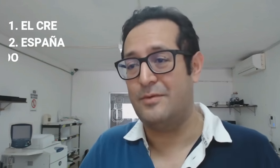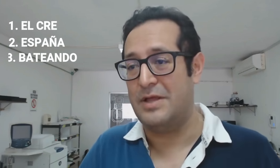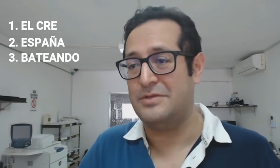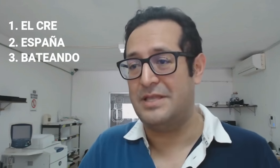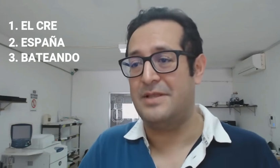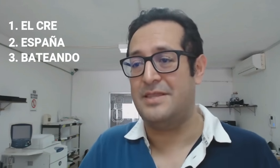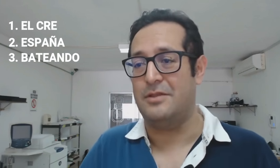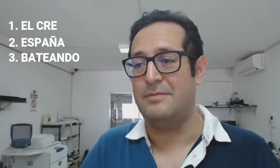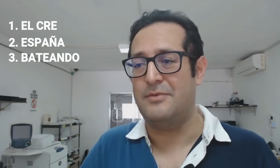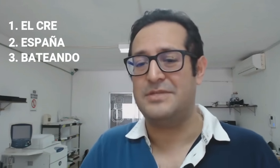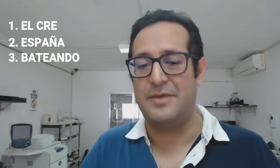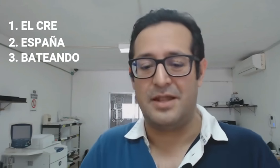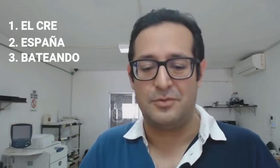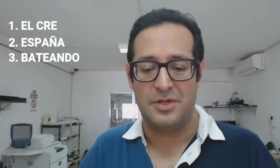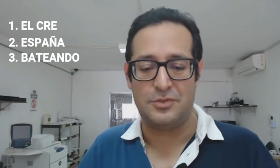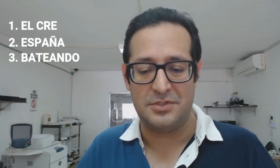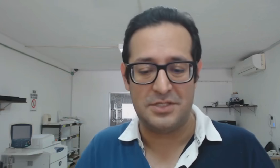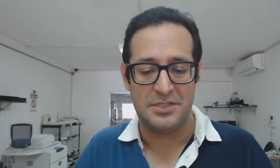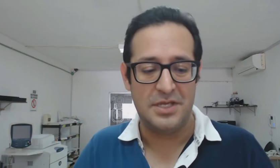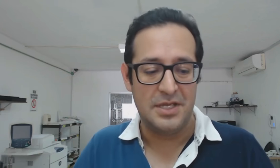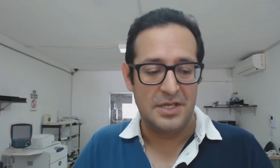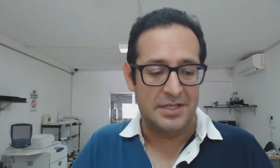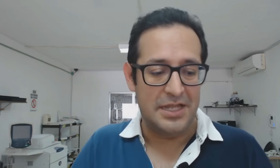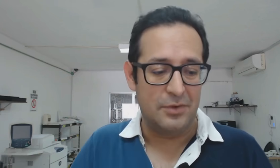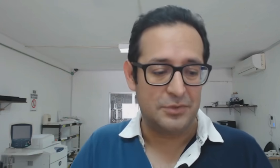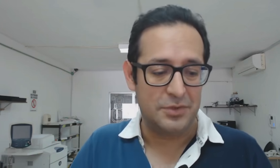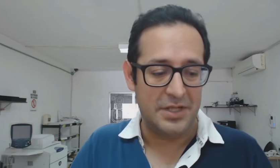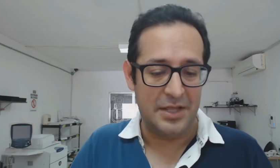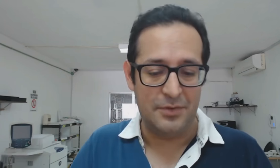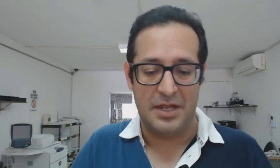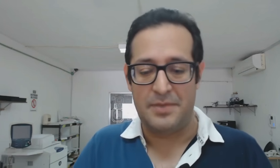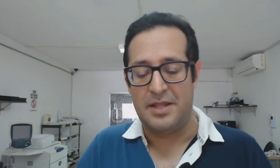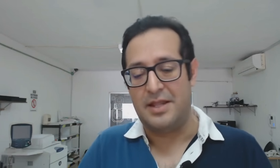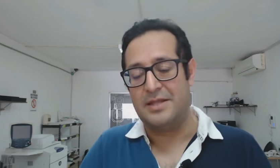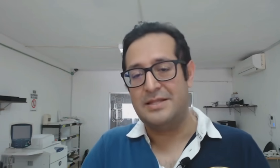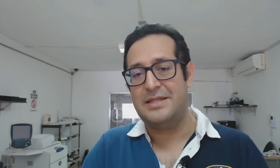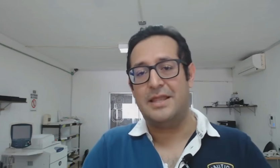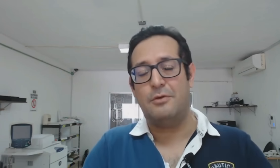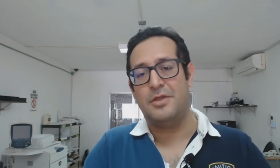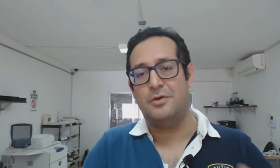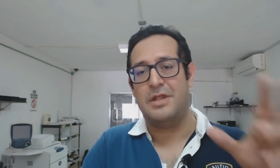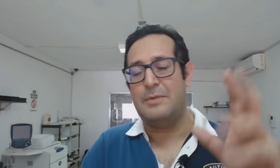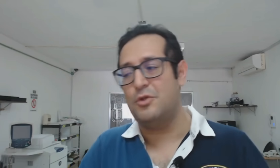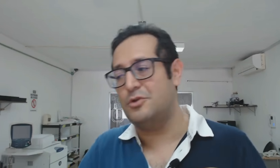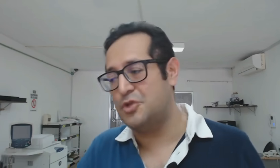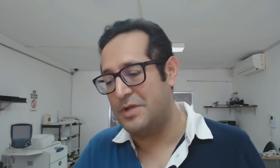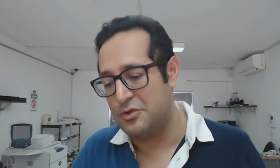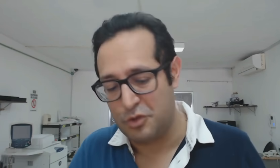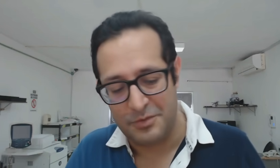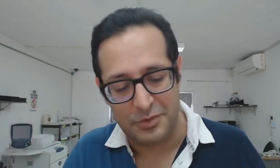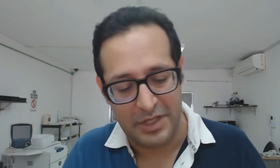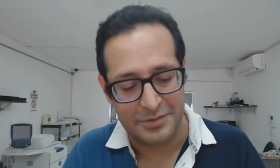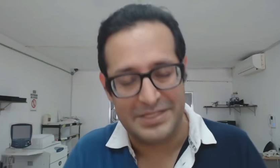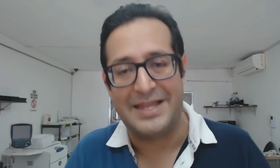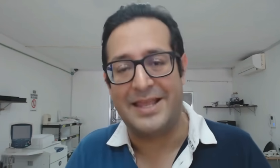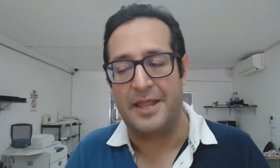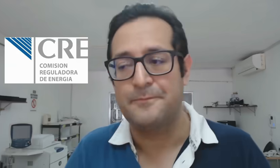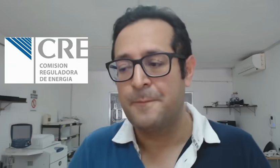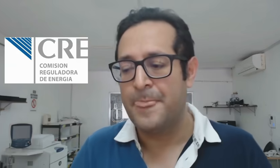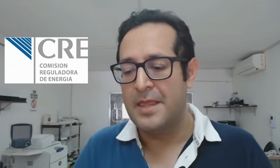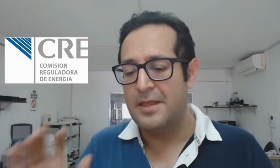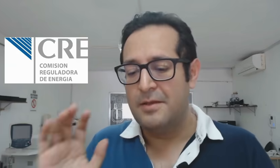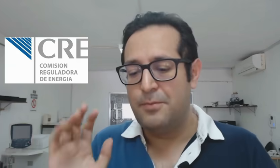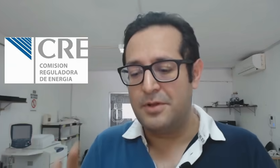piensa cuando está bateando. Vamos a ver algunas cosas de lo que sucedió el día de hoy en la mañanera. De entrada, Obrador habló sobre los comisionados del